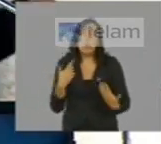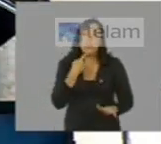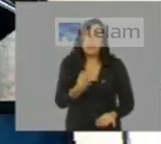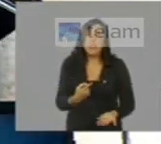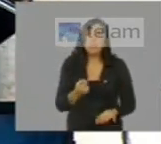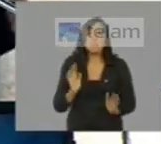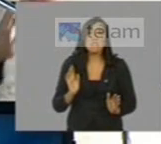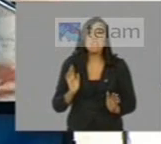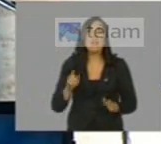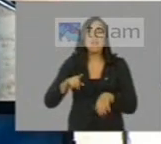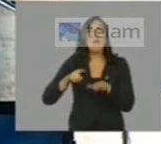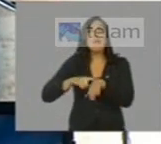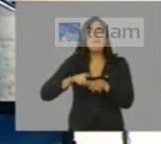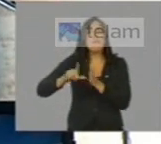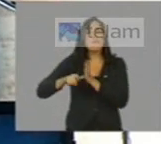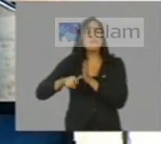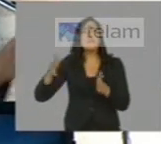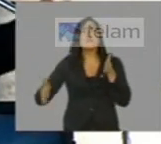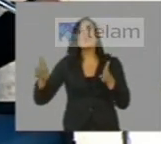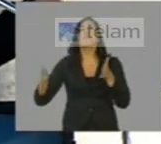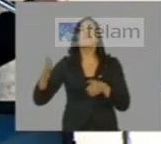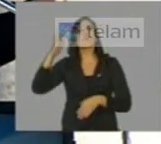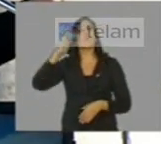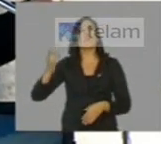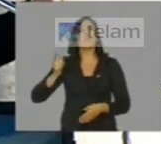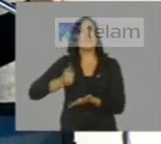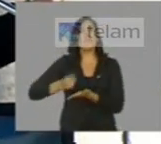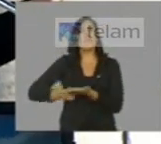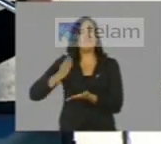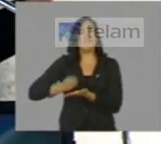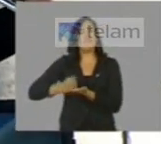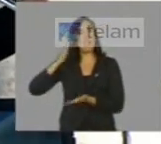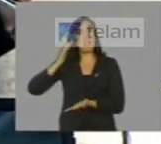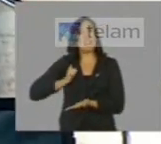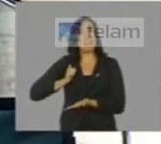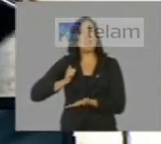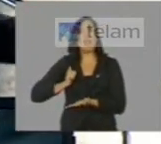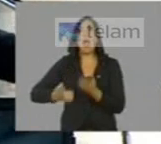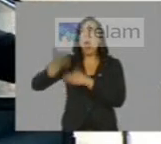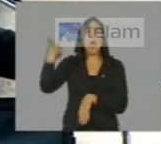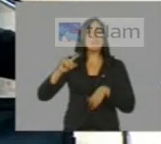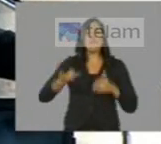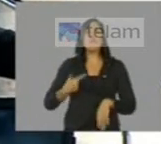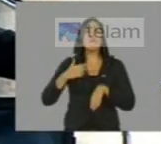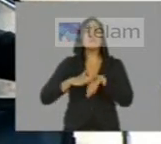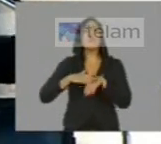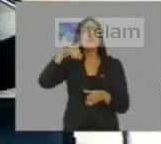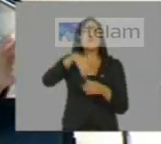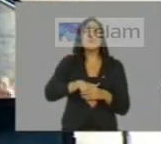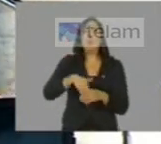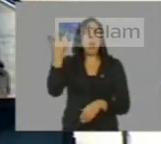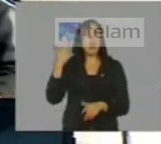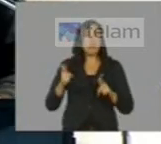en tiempos de dictadura, en tiempos donde los argentinos no teníamos el derecho a votar y nos imponían el yugo de las